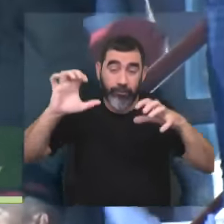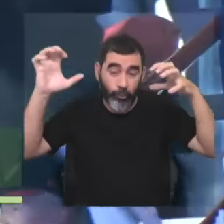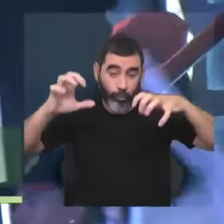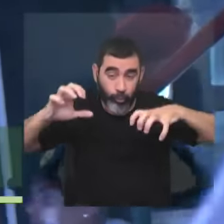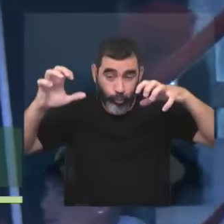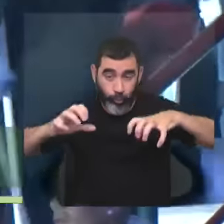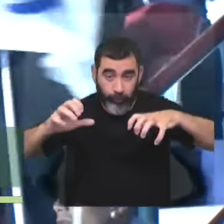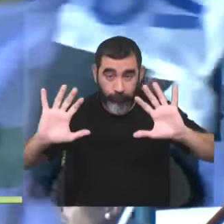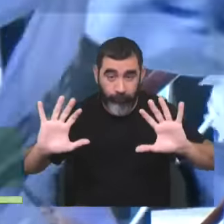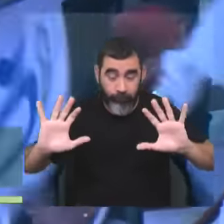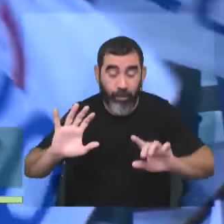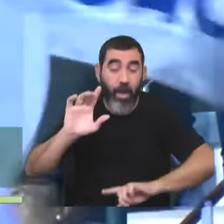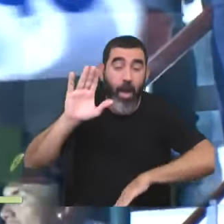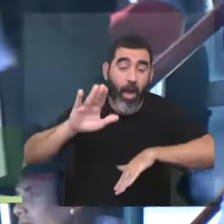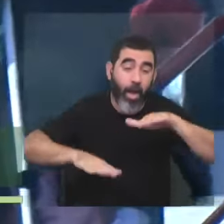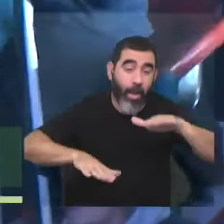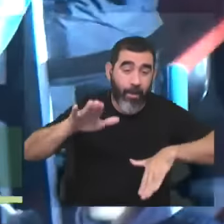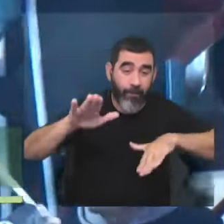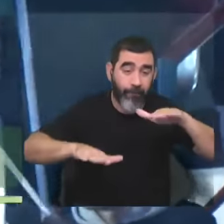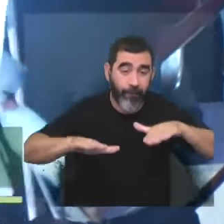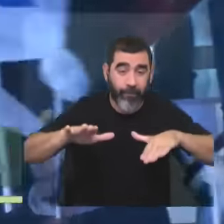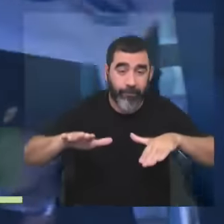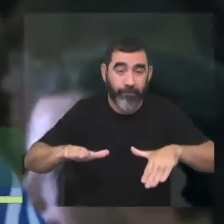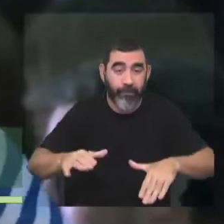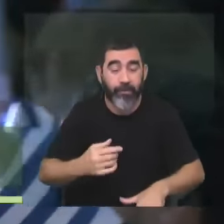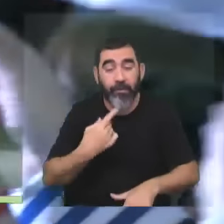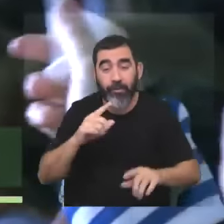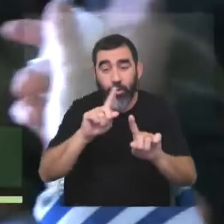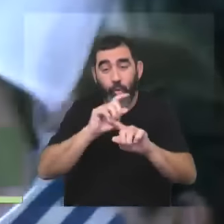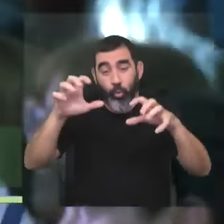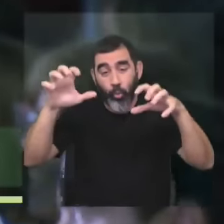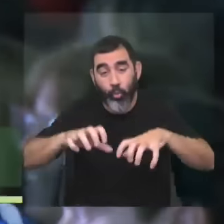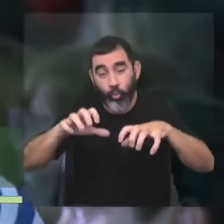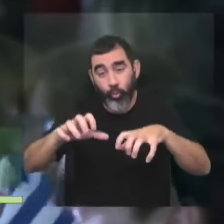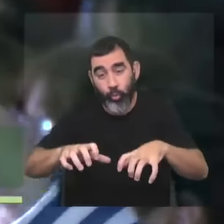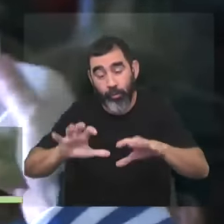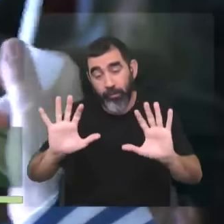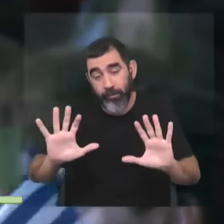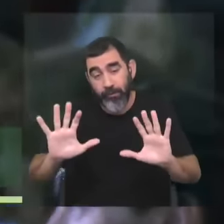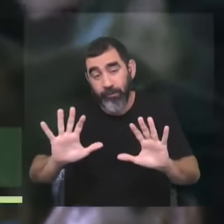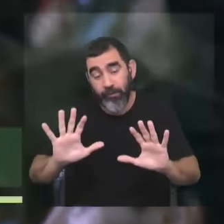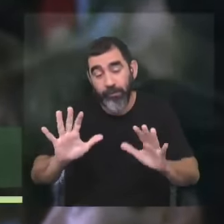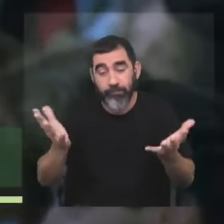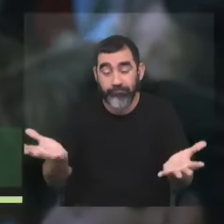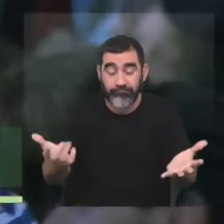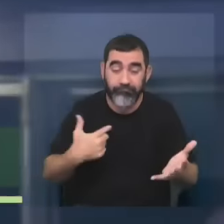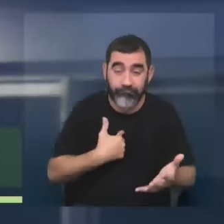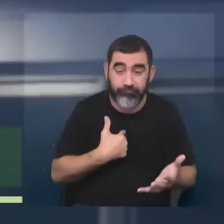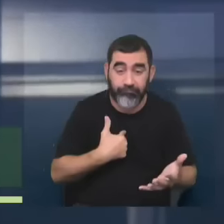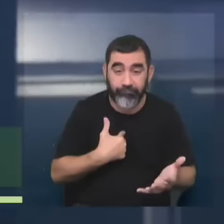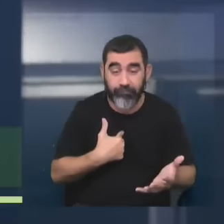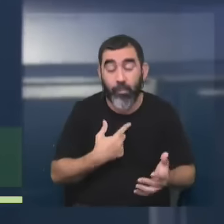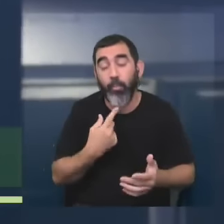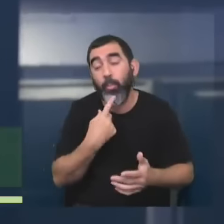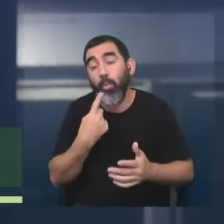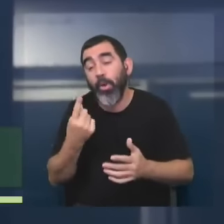llueve y a veces dice que no va a llover y uno dice por la